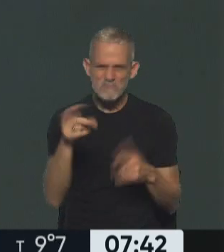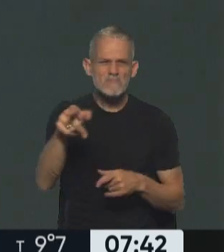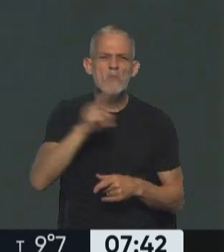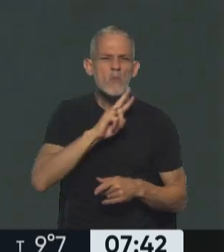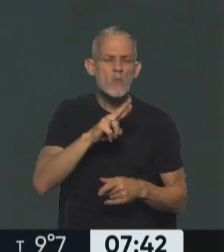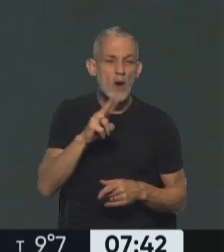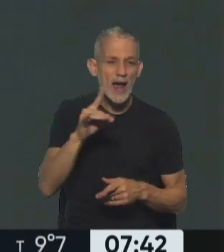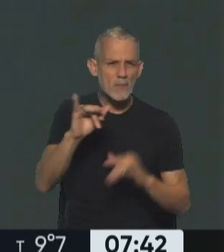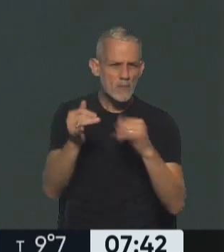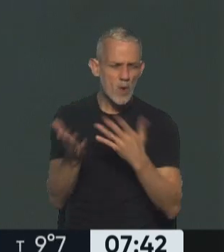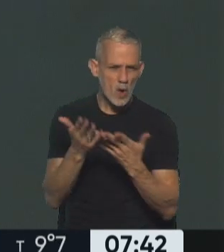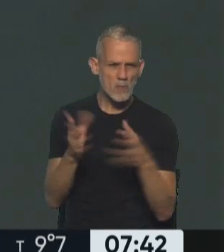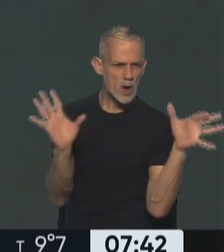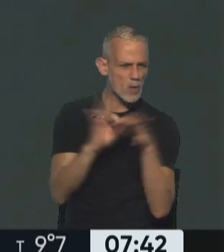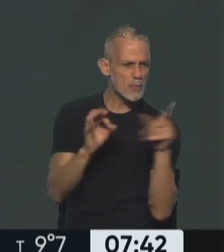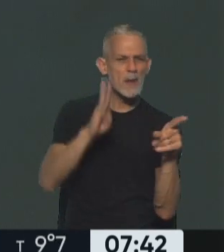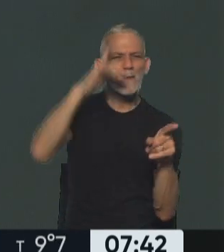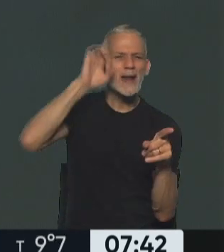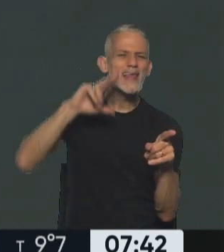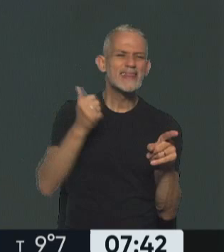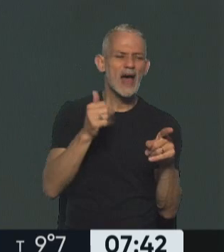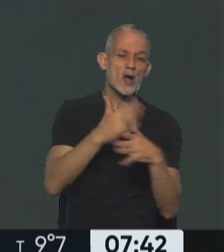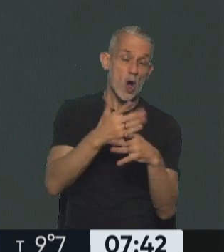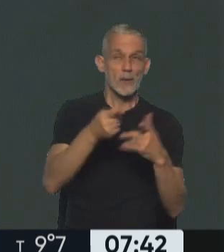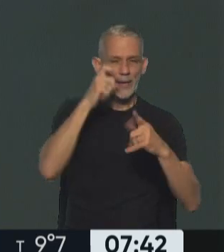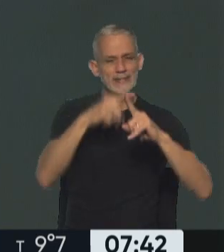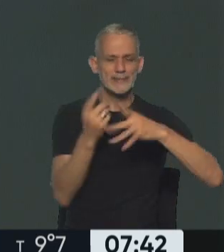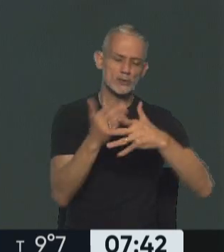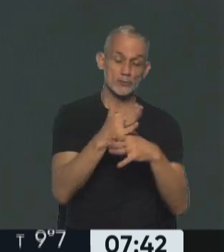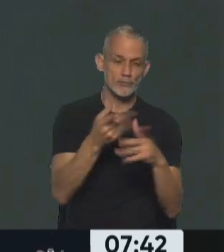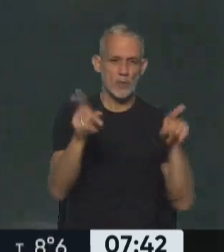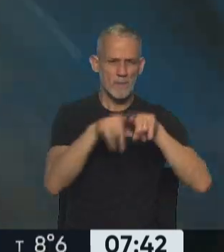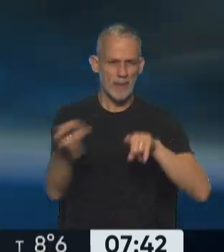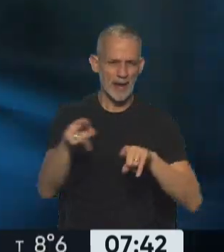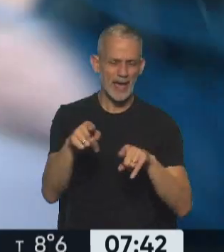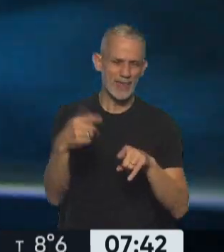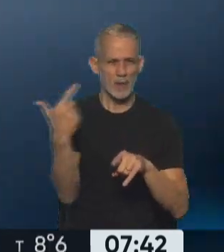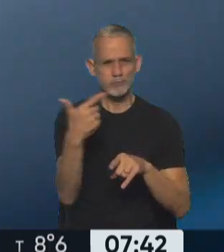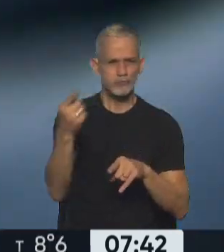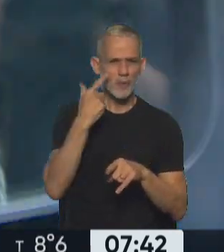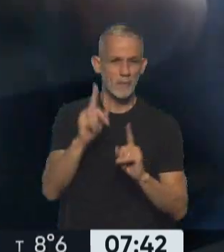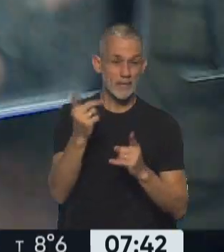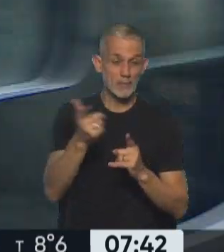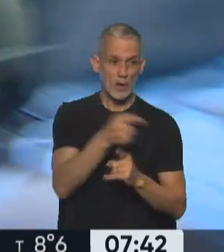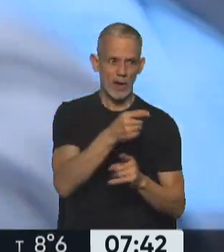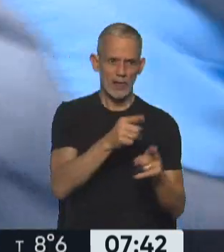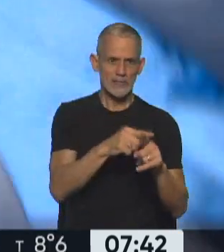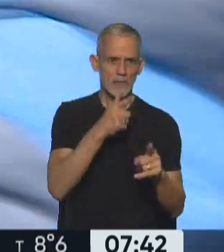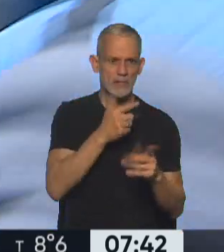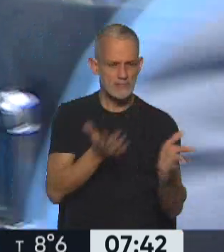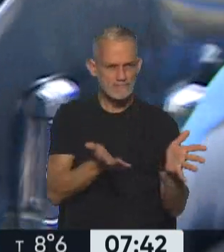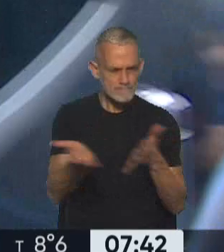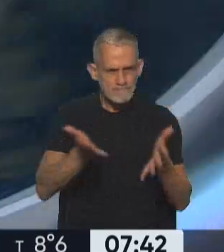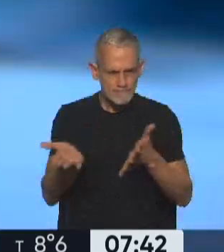Díaz con Brenda Uliarte, la principal detenida y sospechada de ser la instigadora o algo así